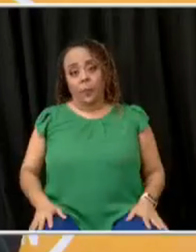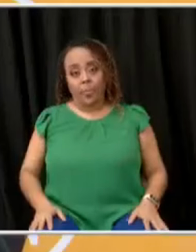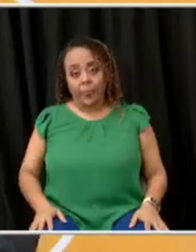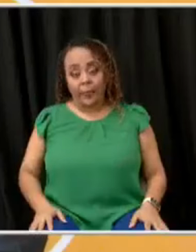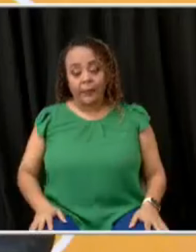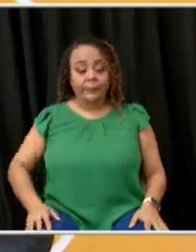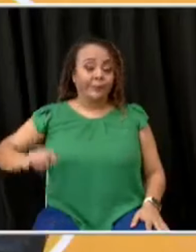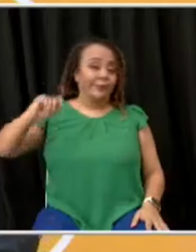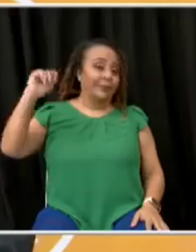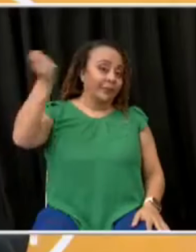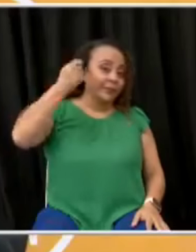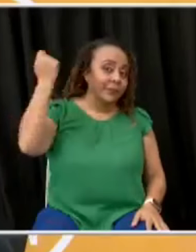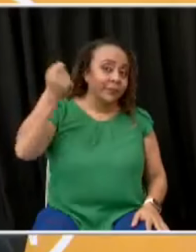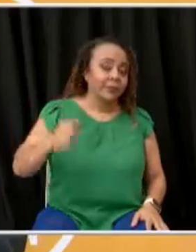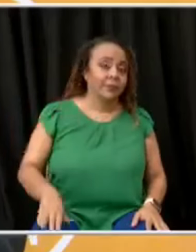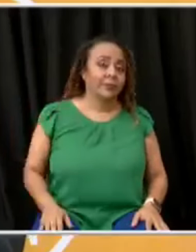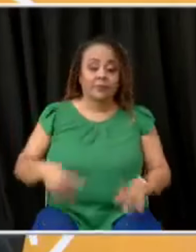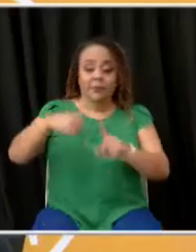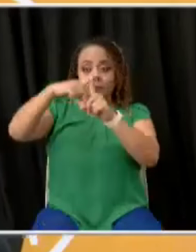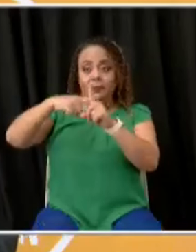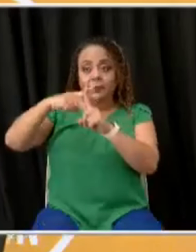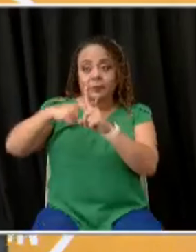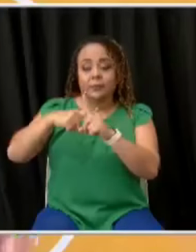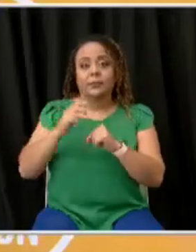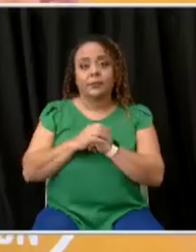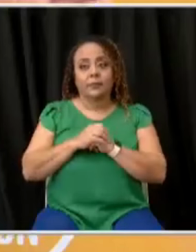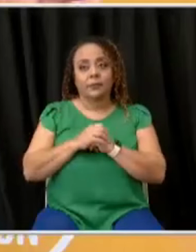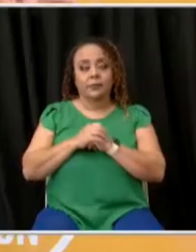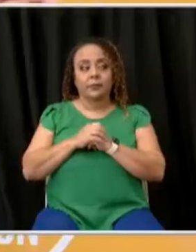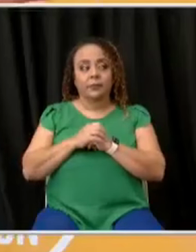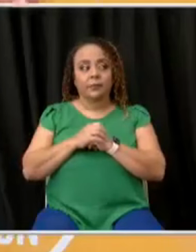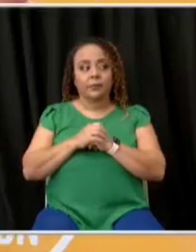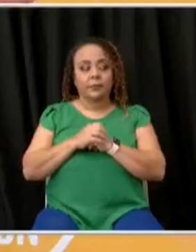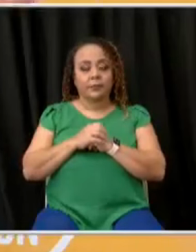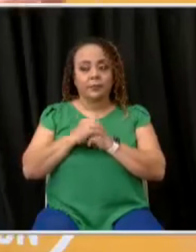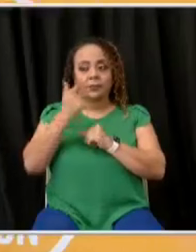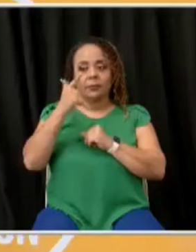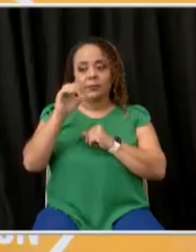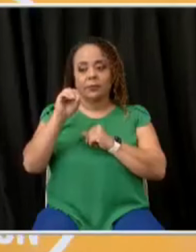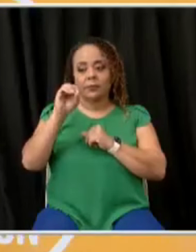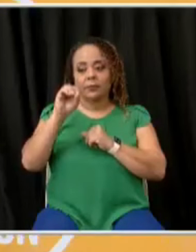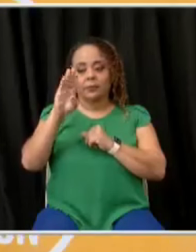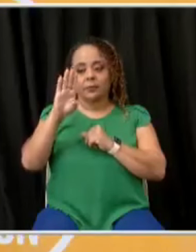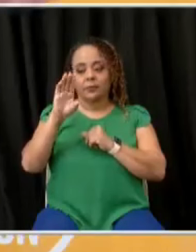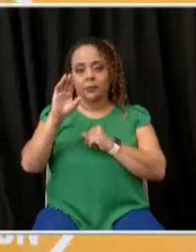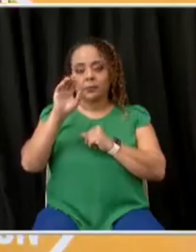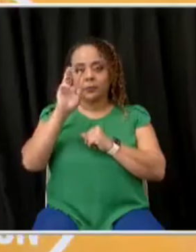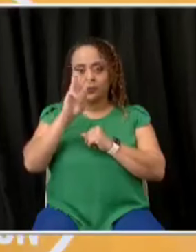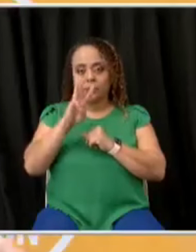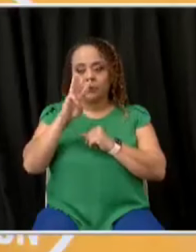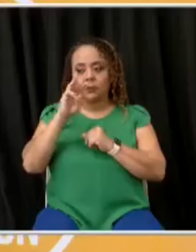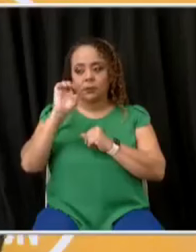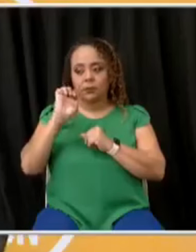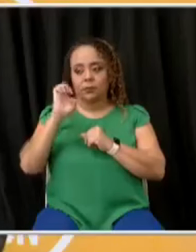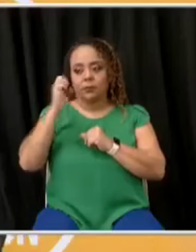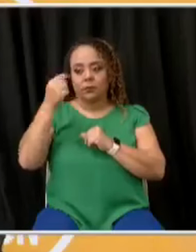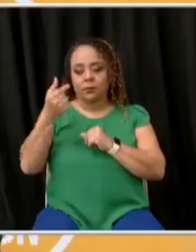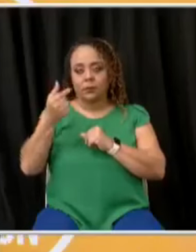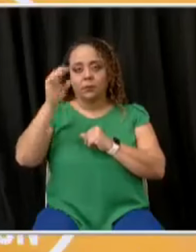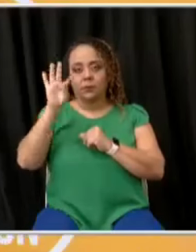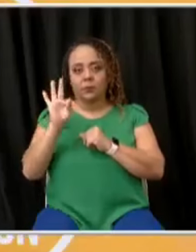en Guanacaste, donde la temperatura de globo, que es el índice de WGT, que es del que vamos a hablar así